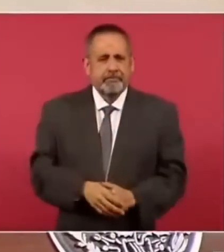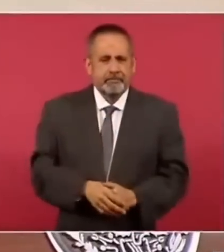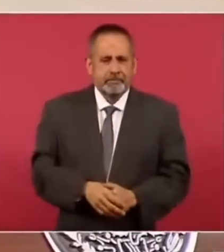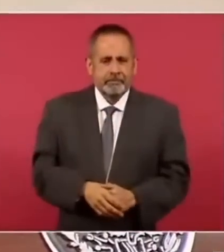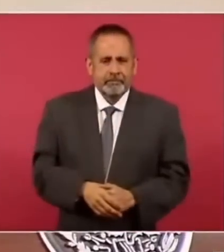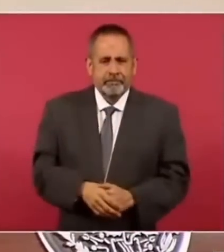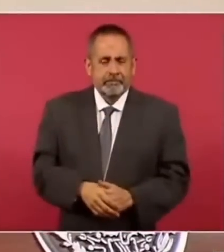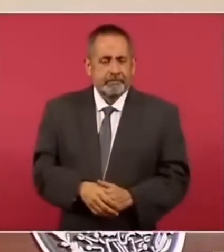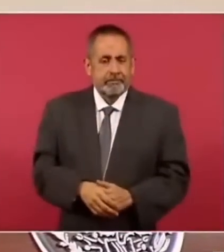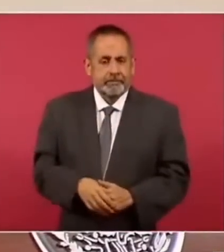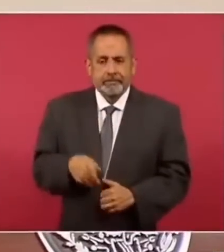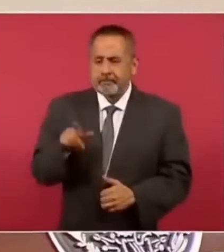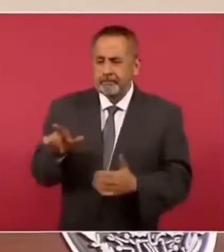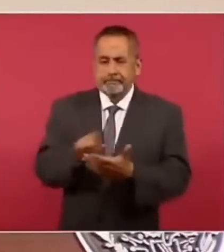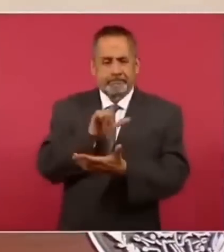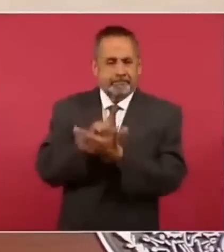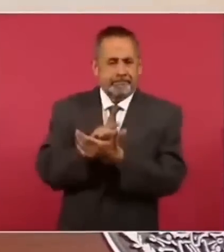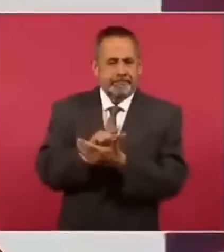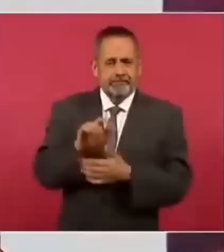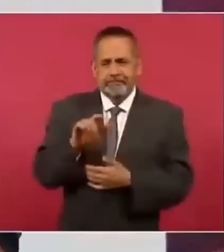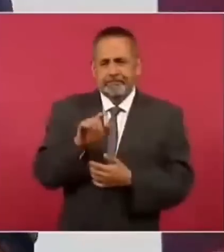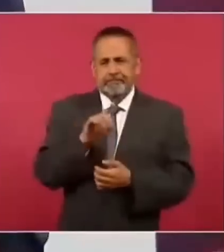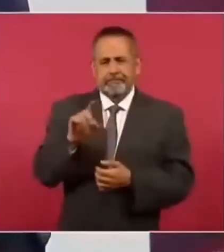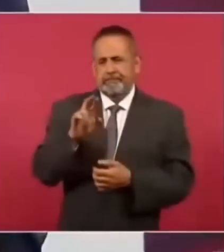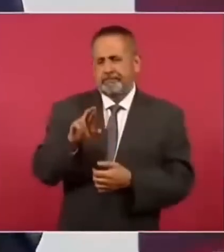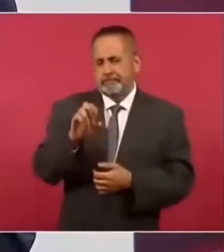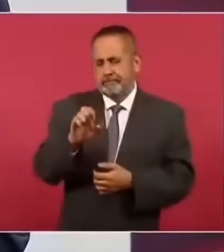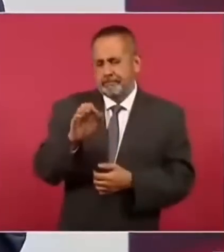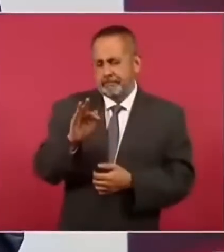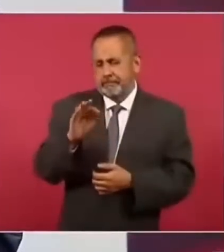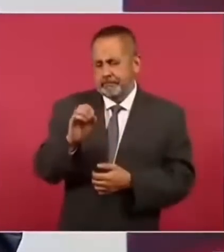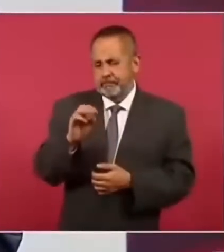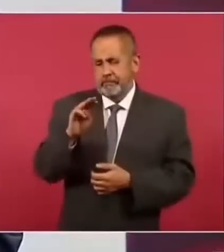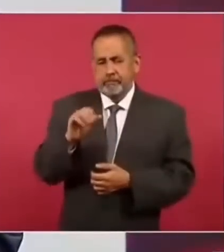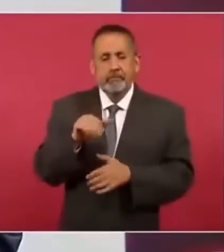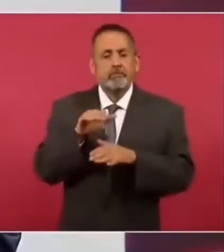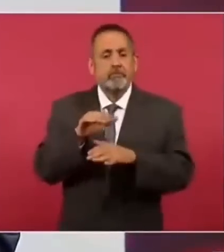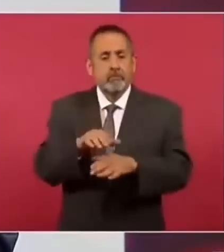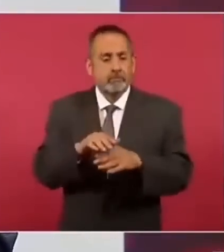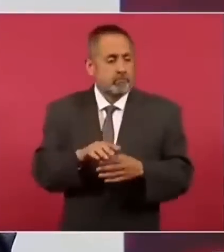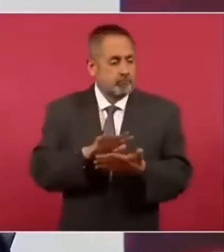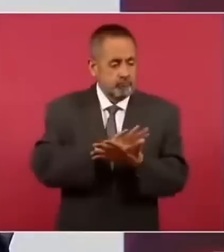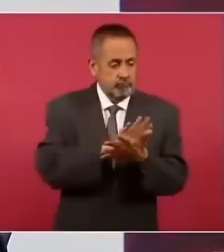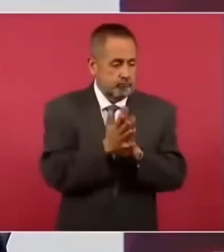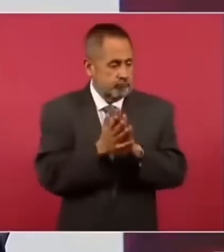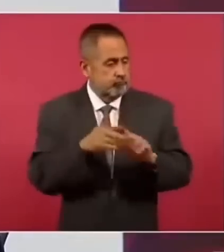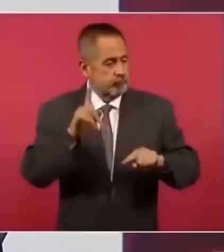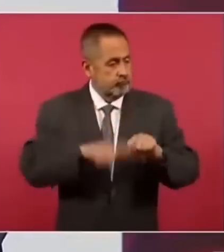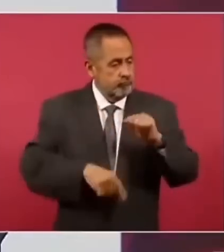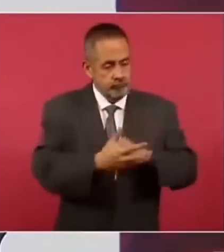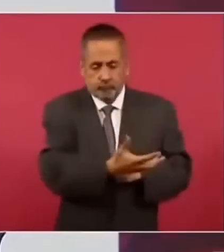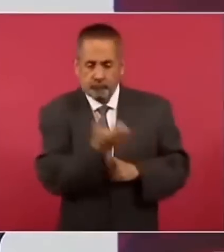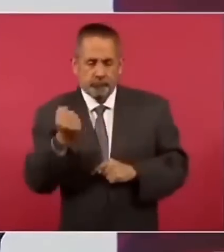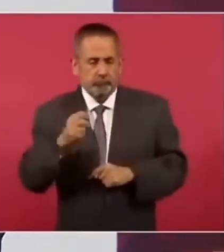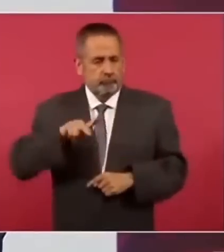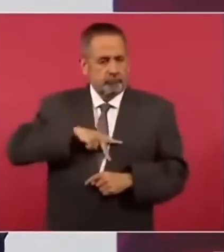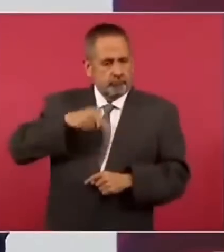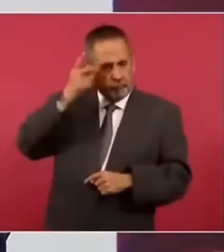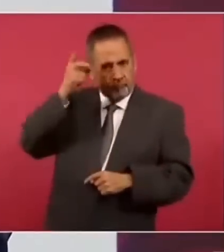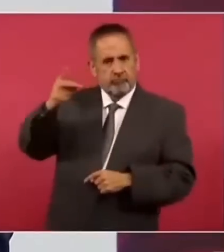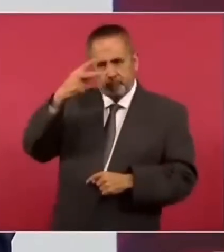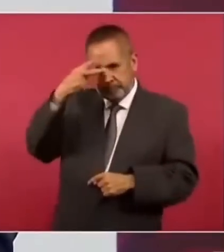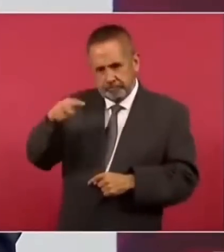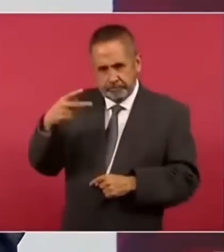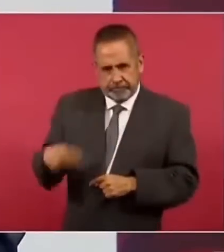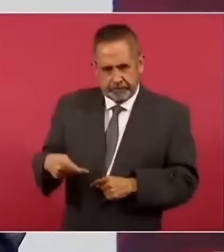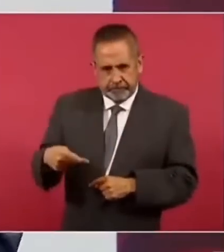Con las leyes de reforma, sobre todo la que tiene que ver con la nacionalización de los bienes, lo